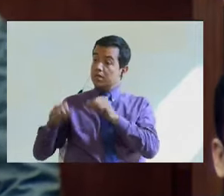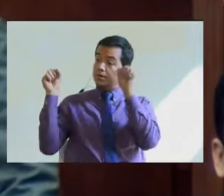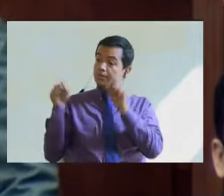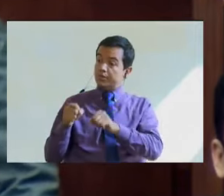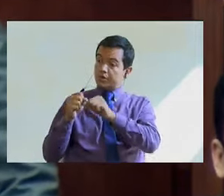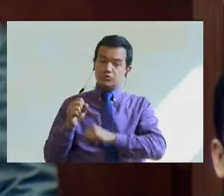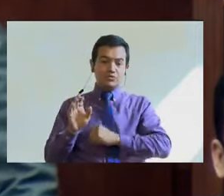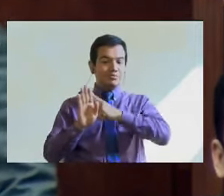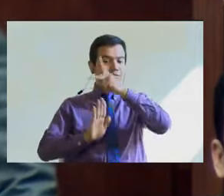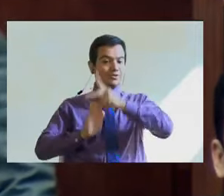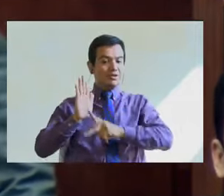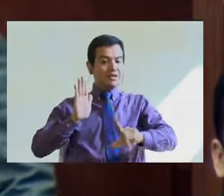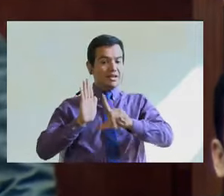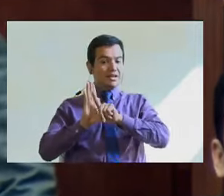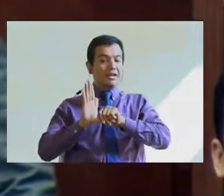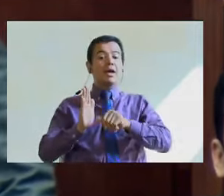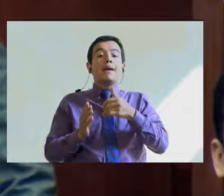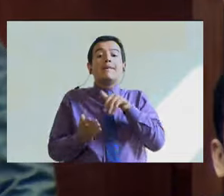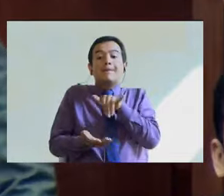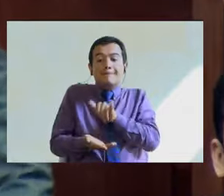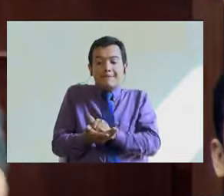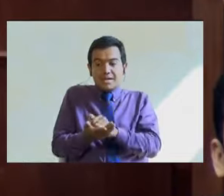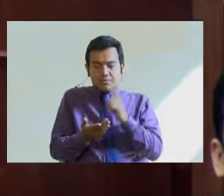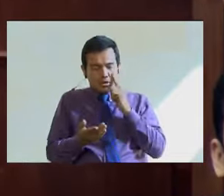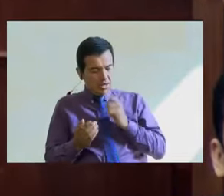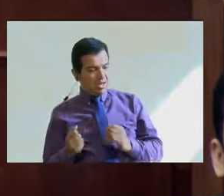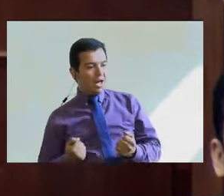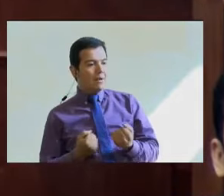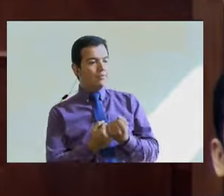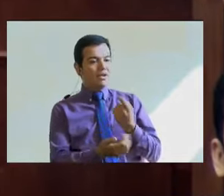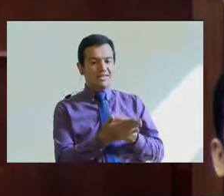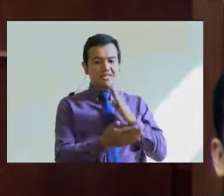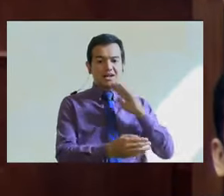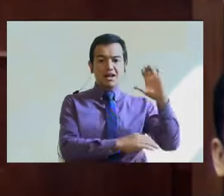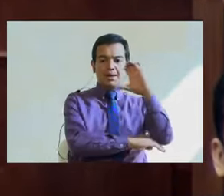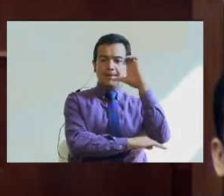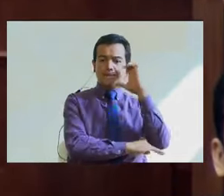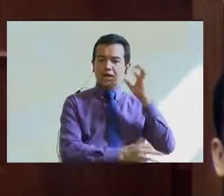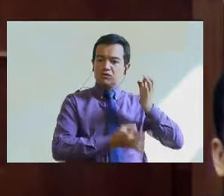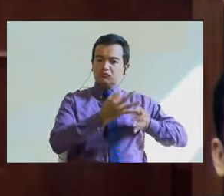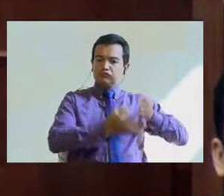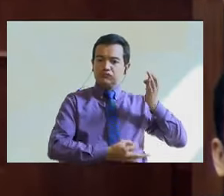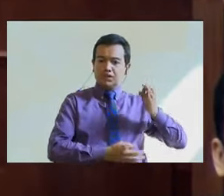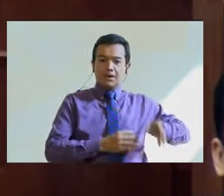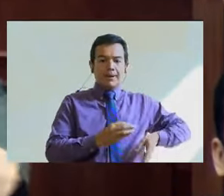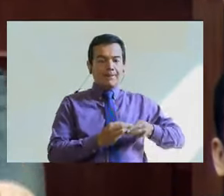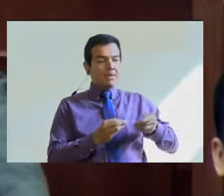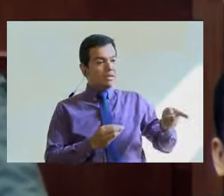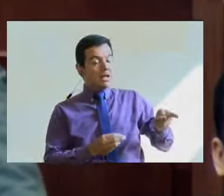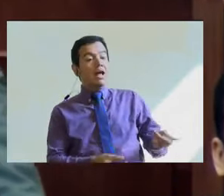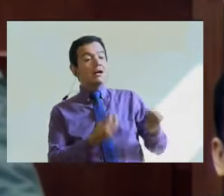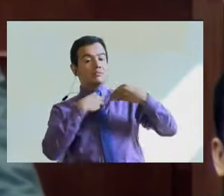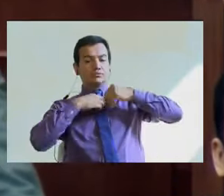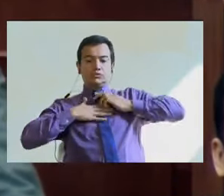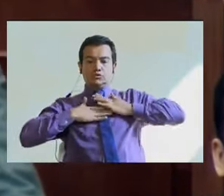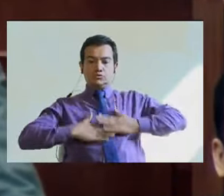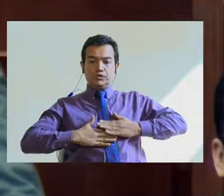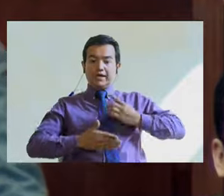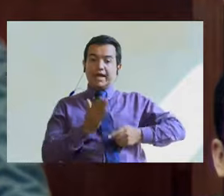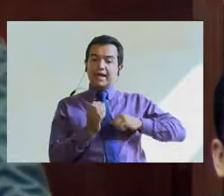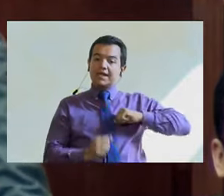importante para la juridicidad del país y que sin va a representar una garantía en términos de